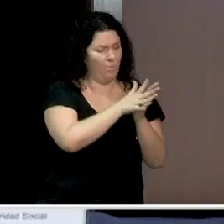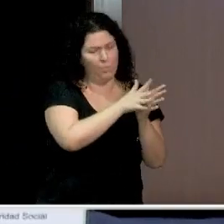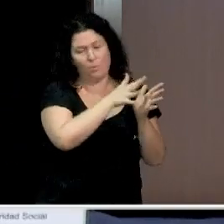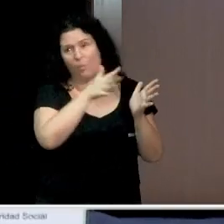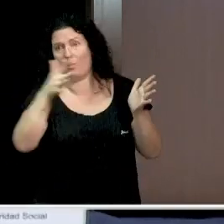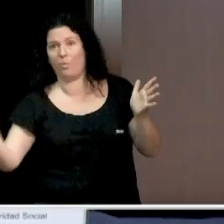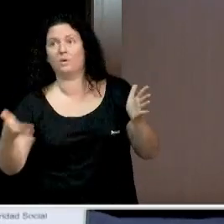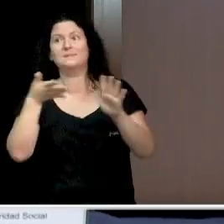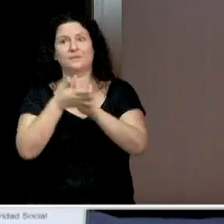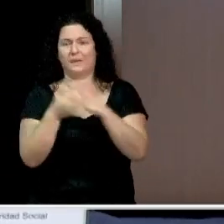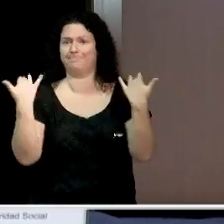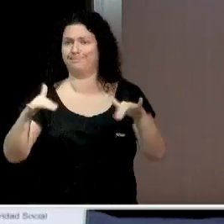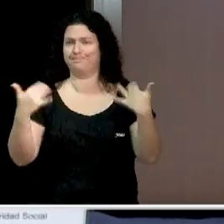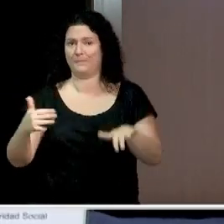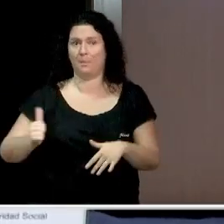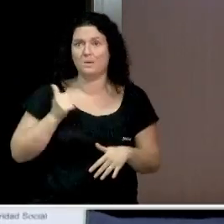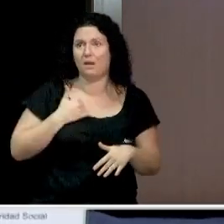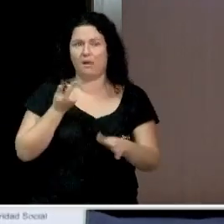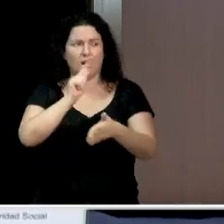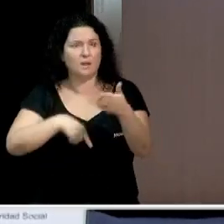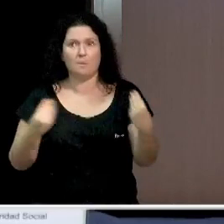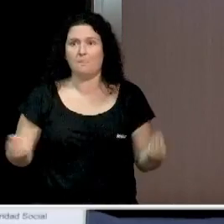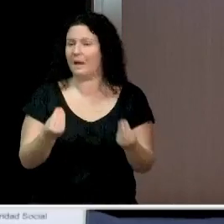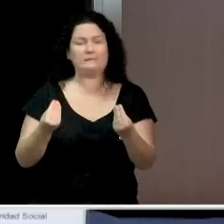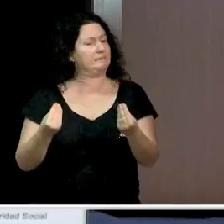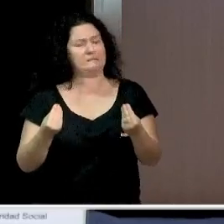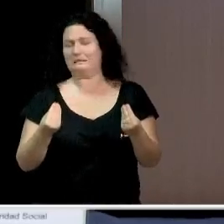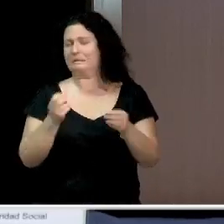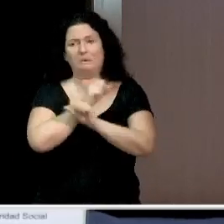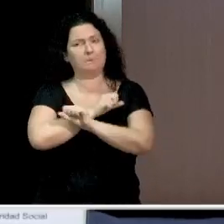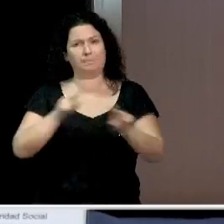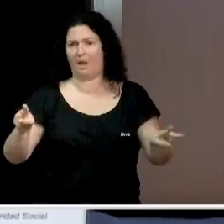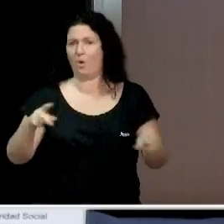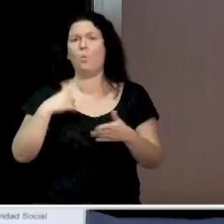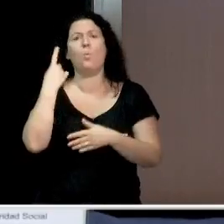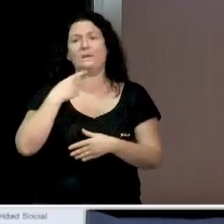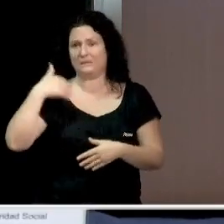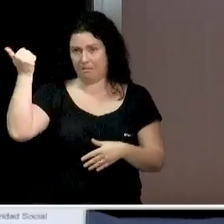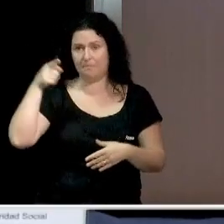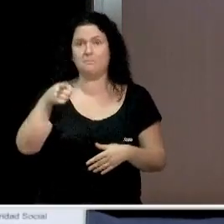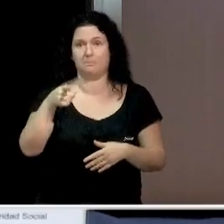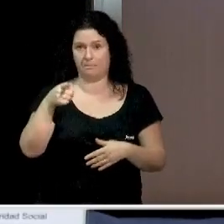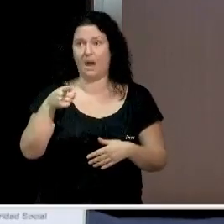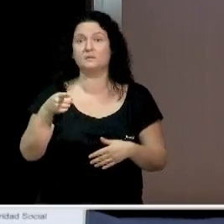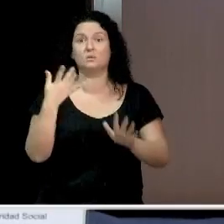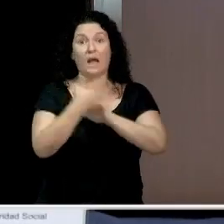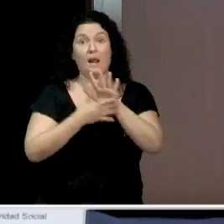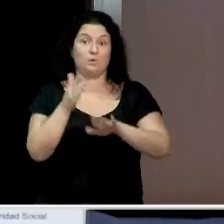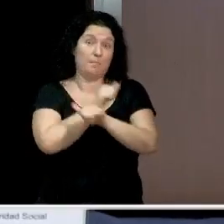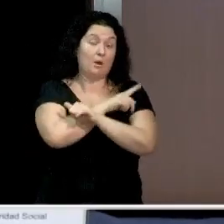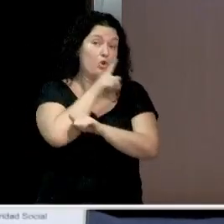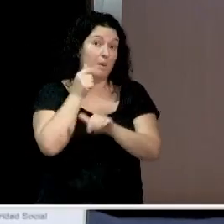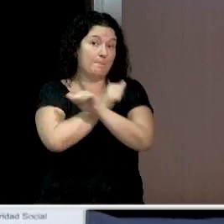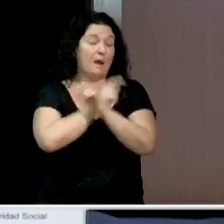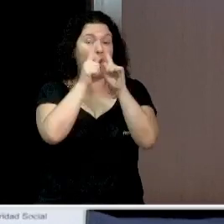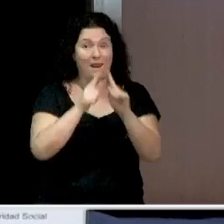comprobado que decrecen sus posibilidades de reinsertarse en el mercado laboral. Digo, la tasa de paro de larga duración